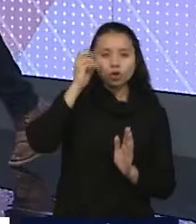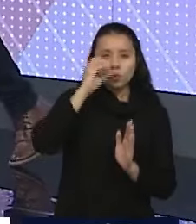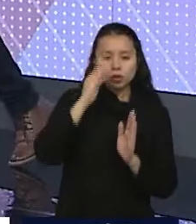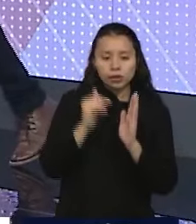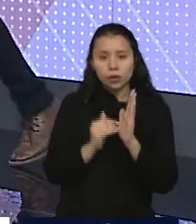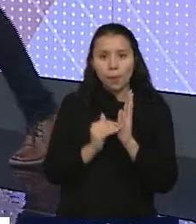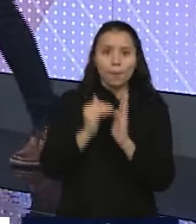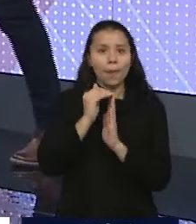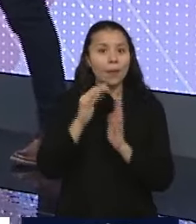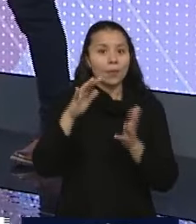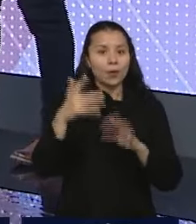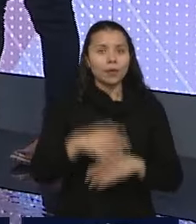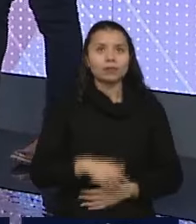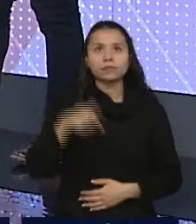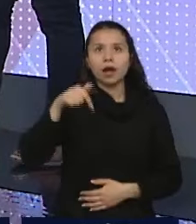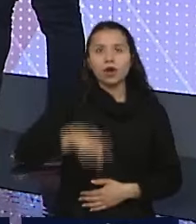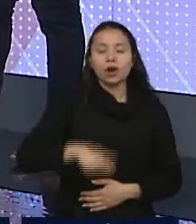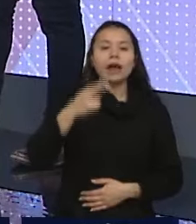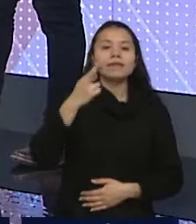8 puntos.